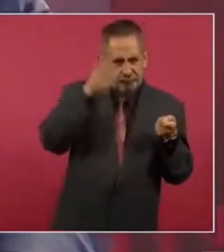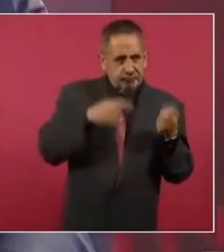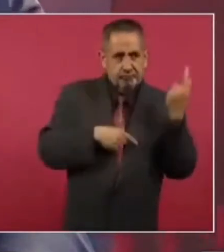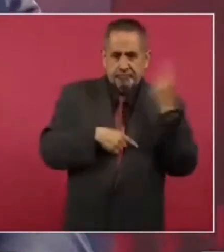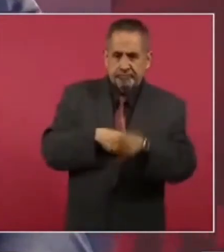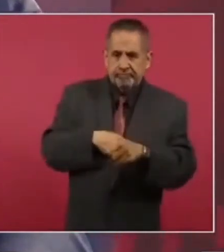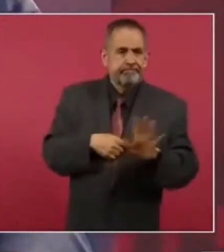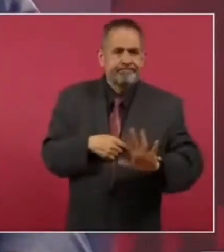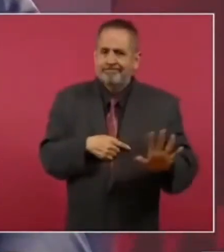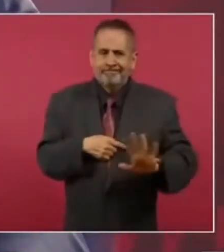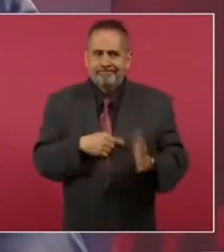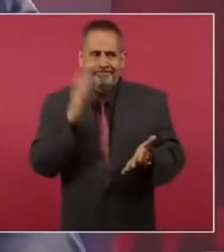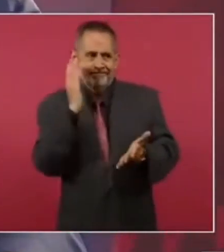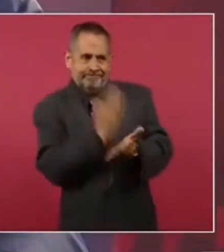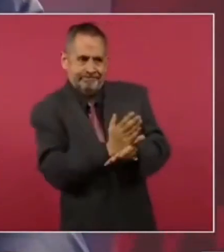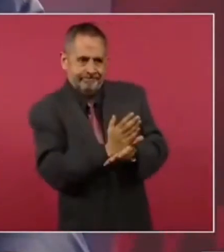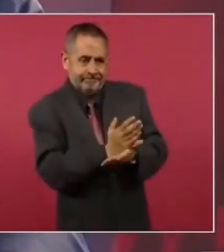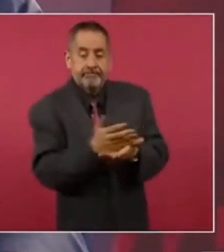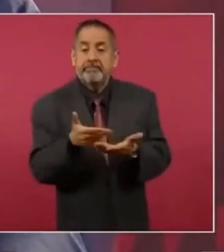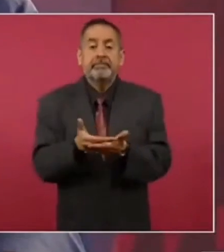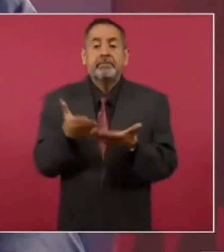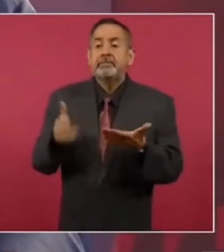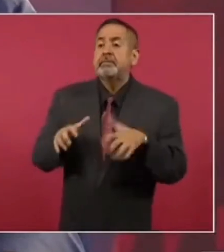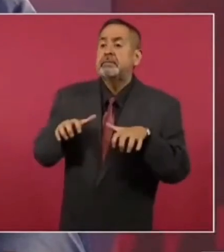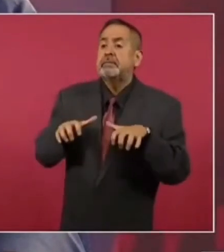Ahora manda el pueblo.